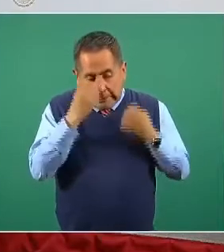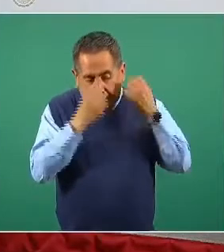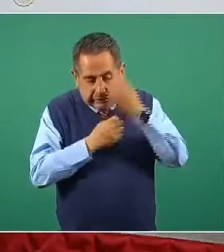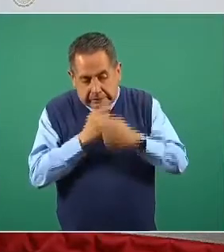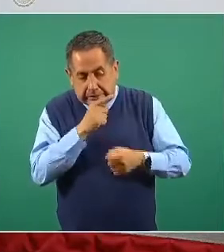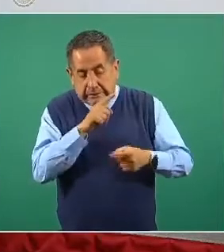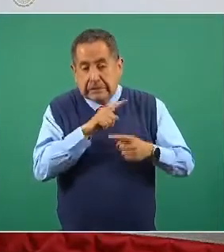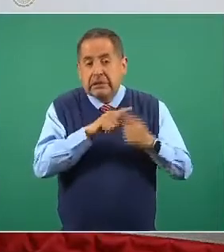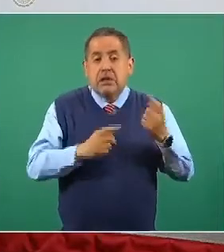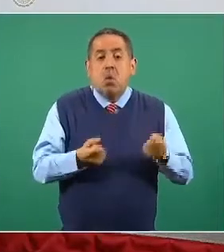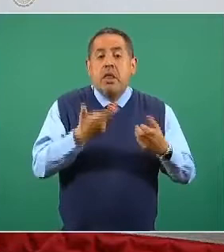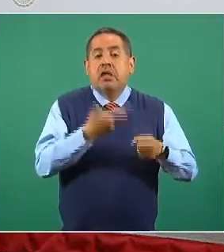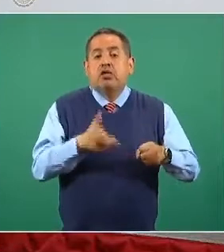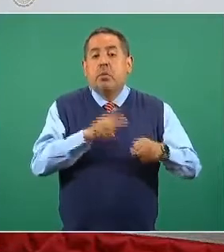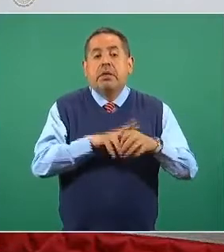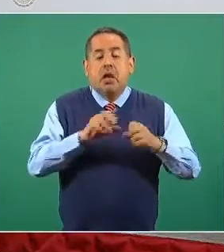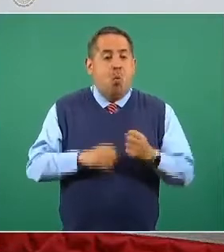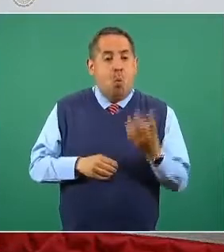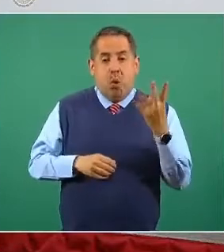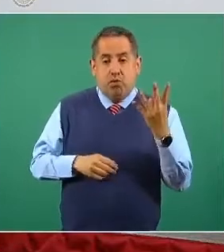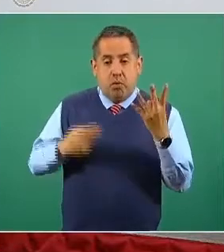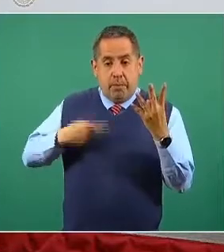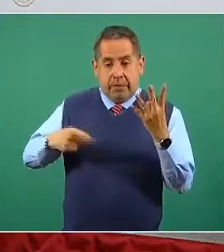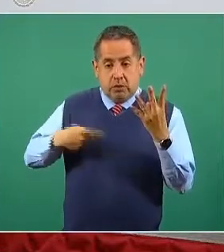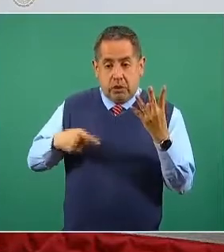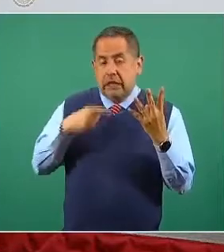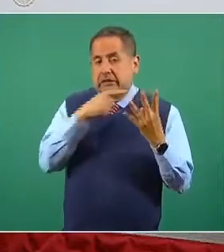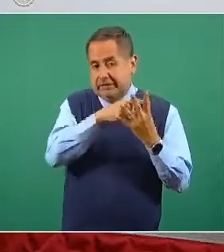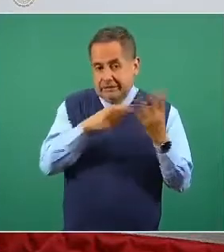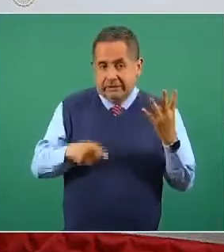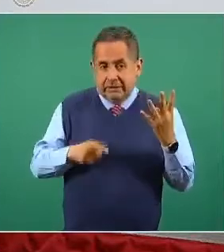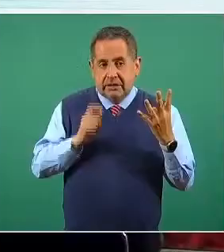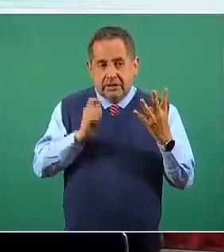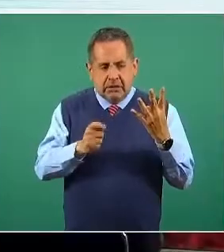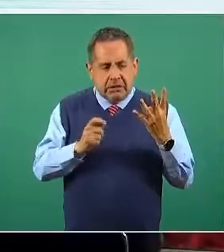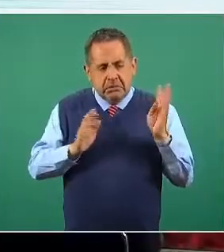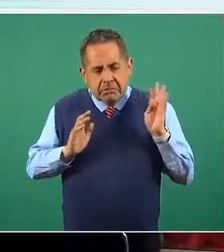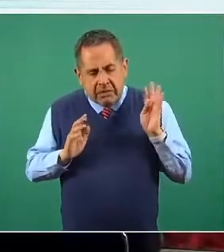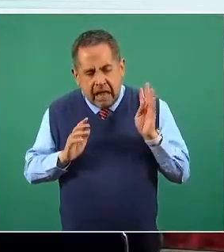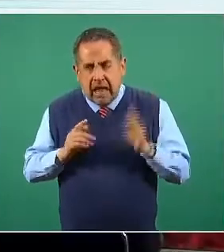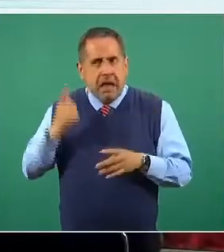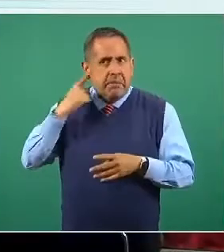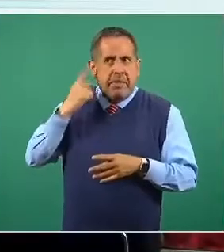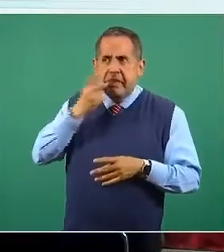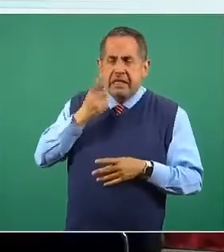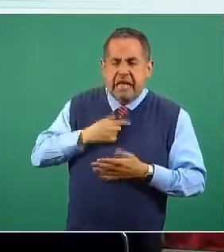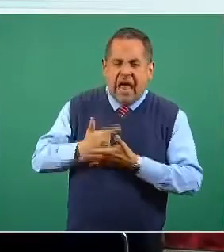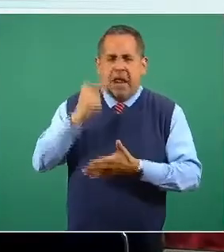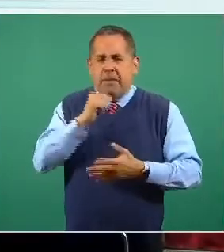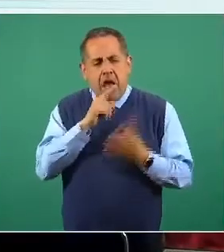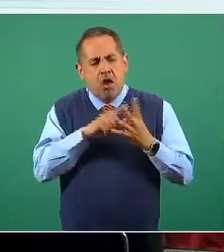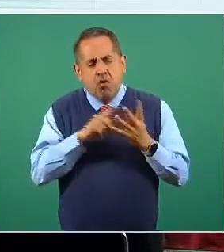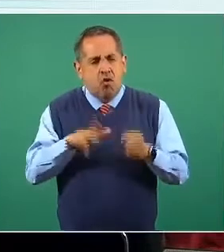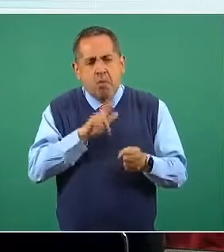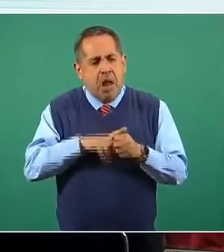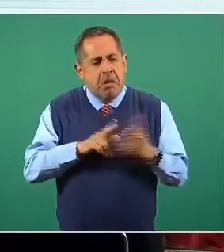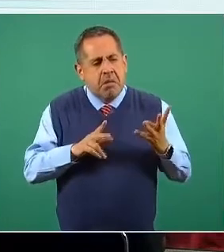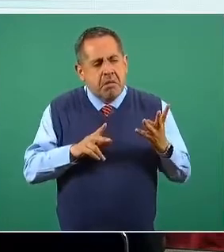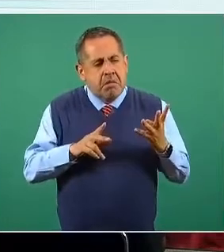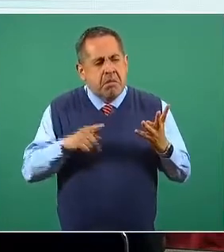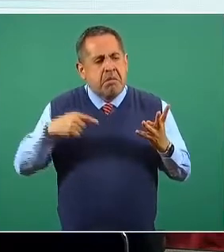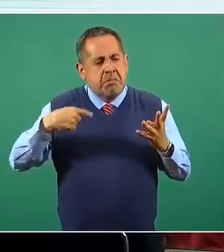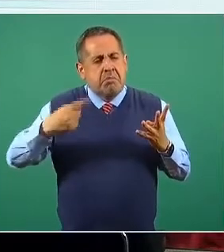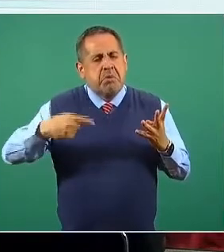observación, hospitalizadas 4 personas, sabemos que sus condiciones son estables y en la medida que vayan cumpliendo sus periodos